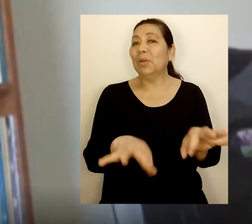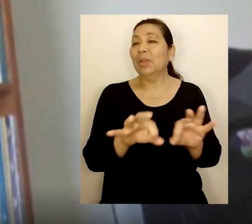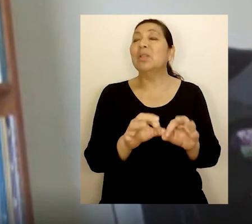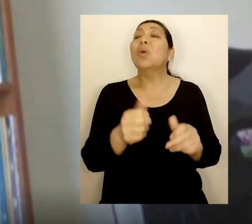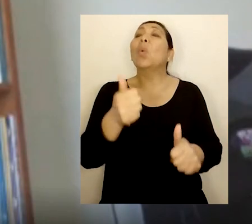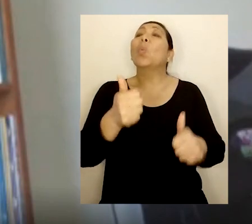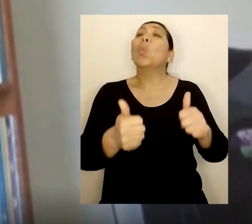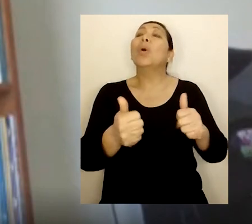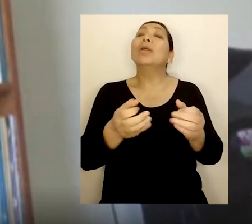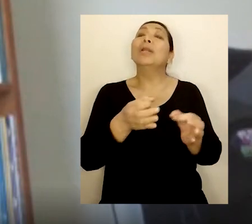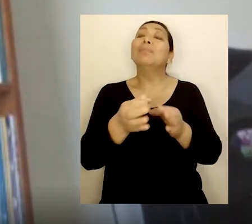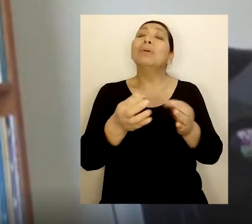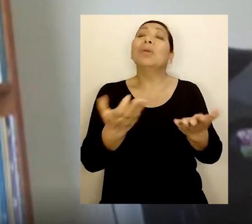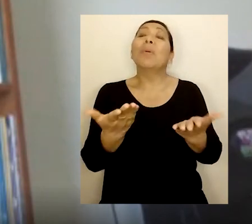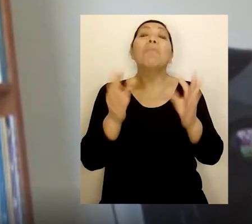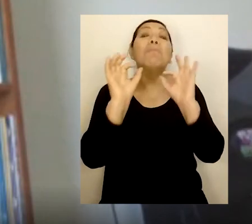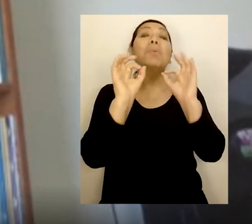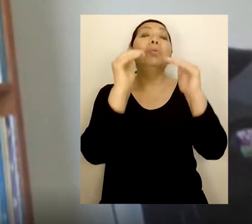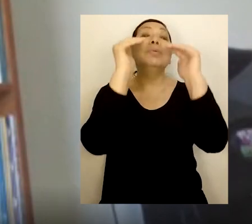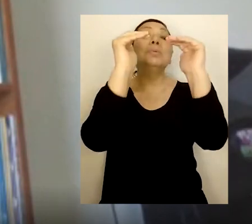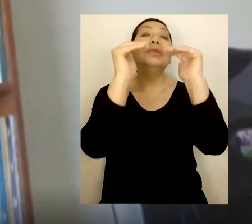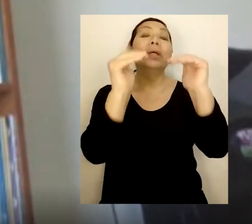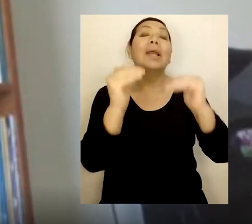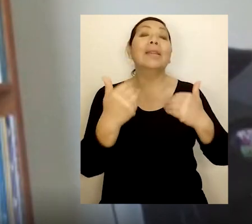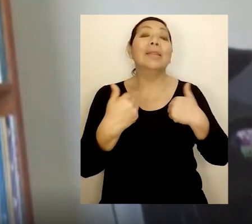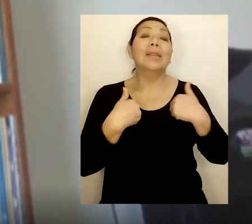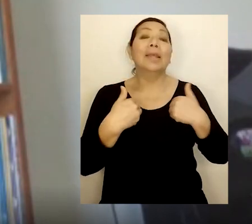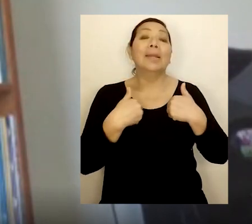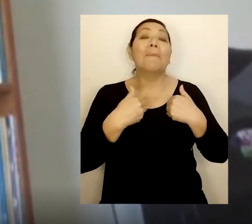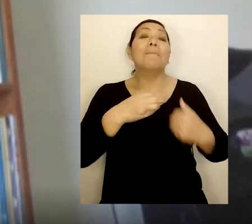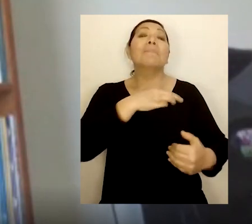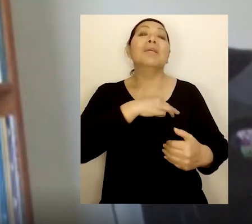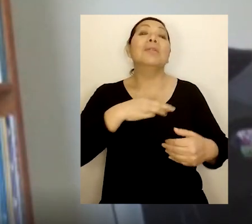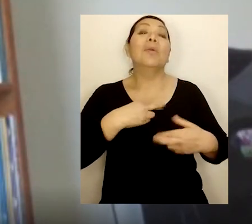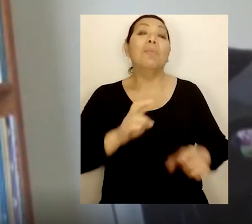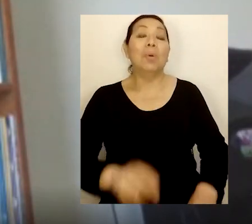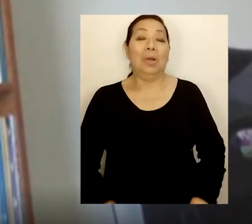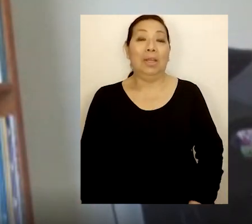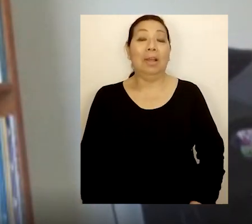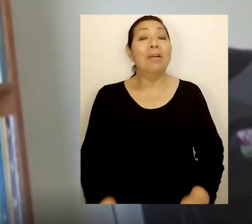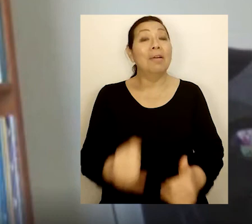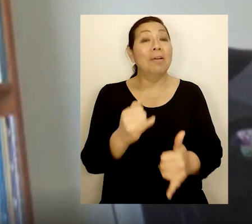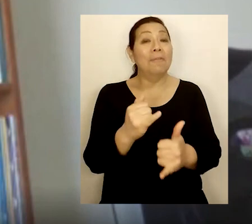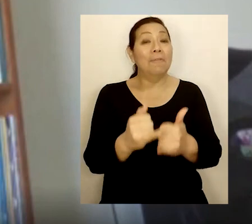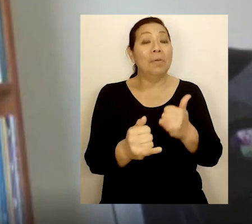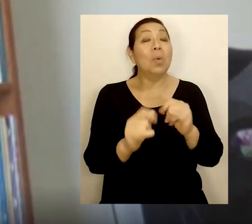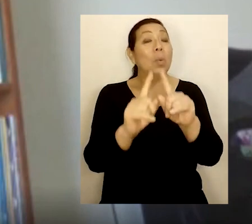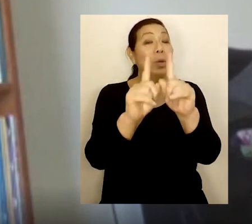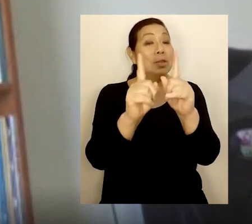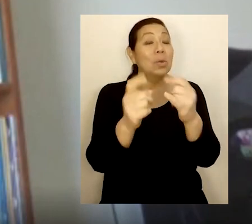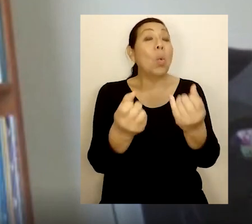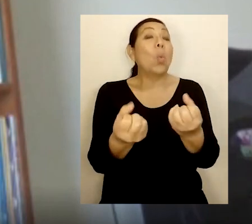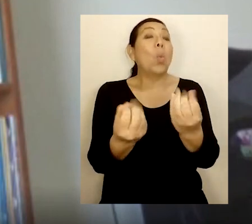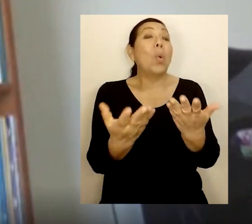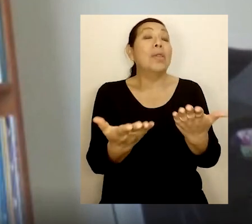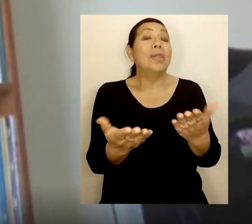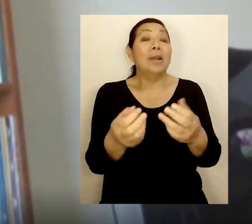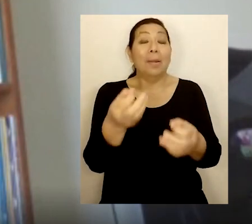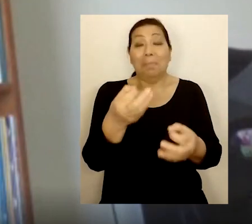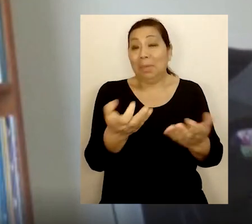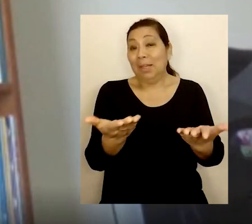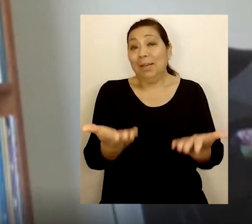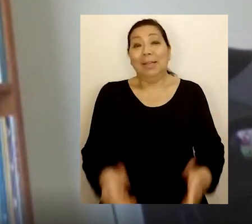caso, ¿cuáles son los argumentos puntuales que ha tenido el Ministerio Público a fin de cuestionar el quantum de la